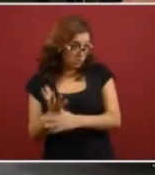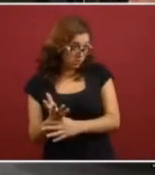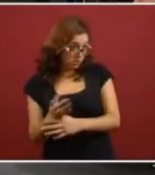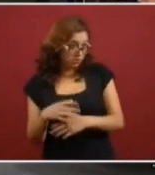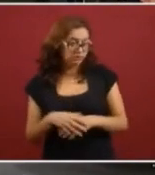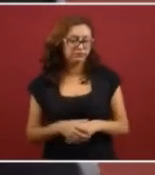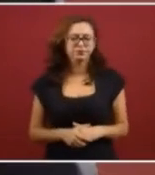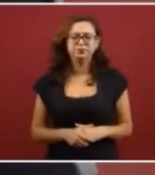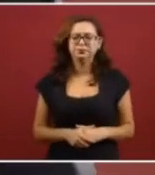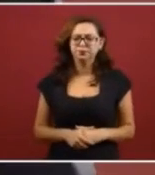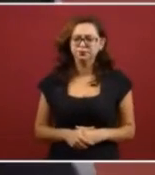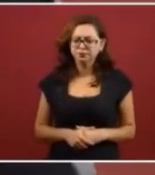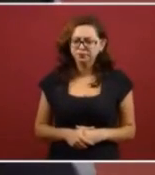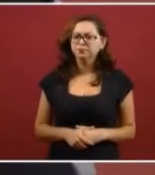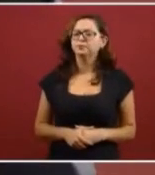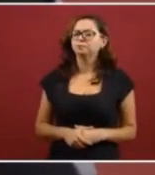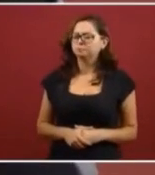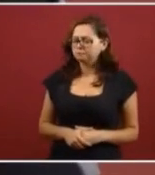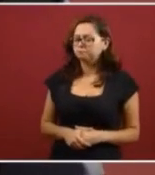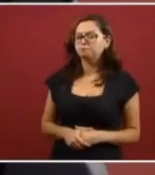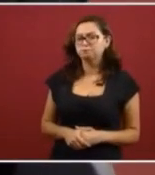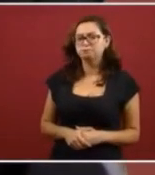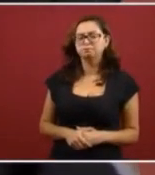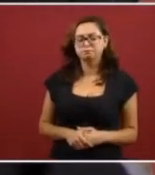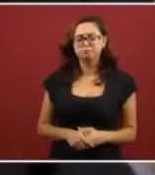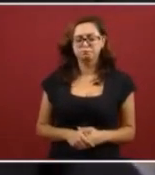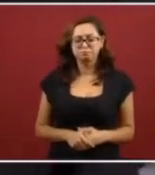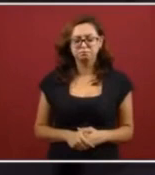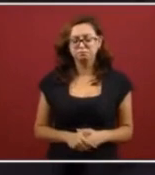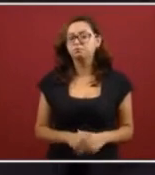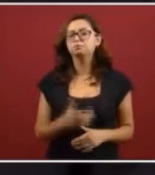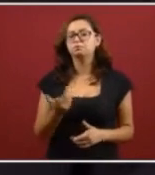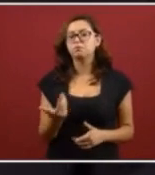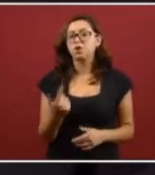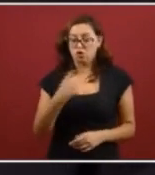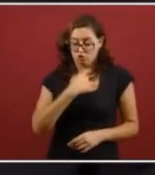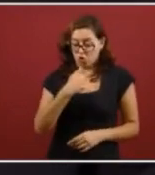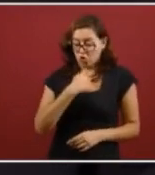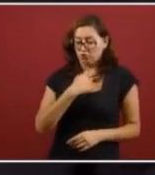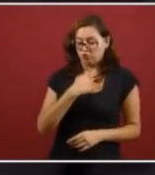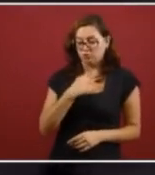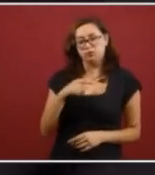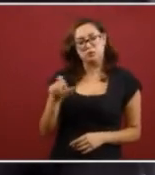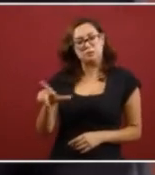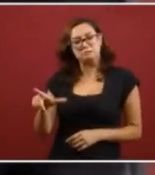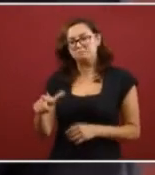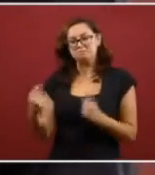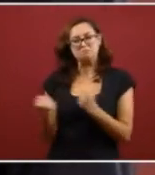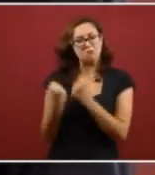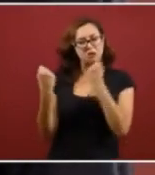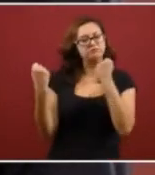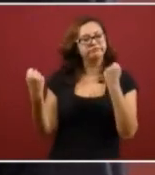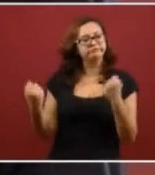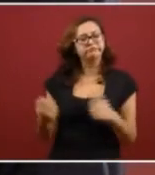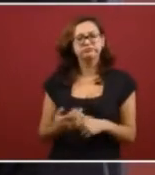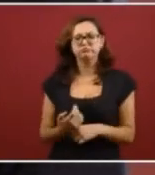Yo tuve diferencias con I had differences with him. Mucho, I esteem him very